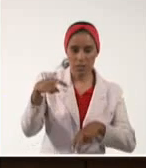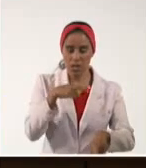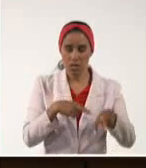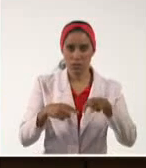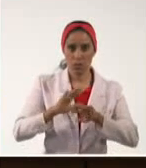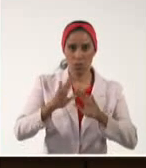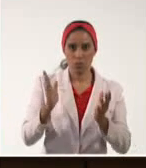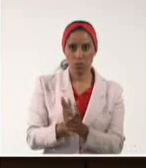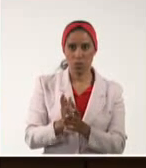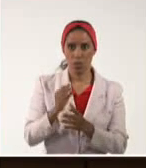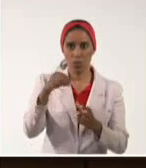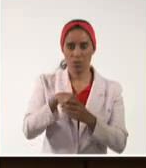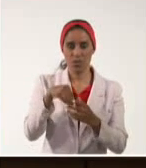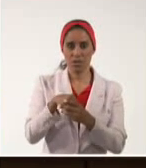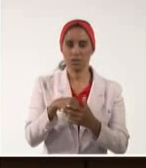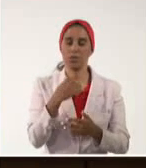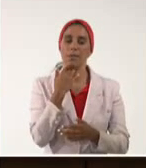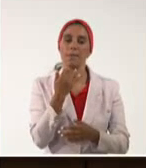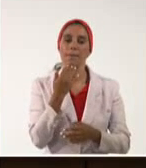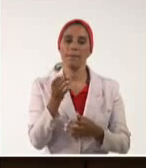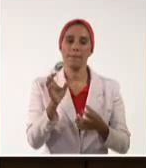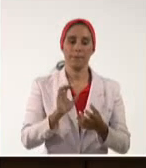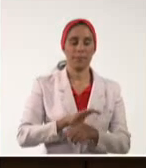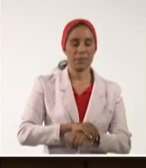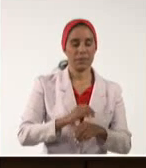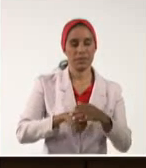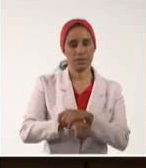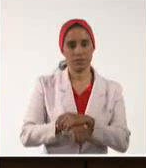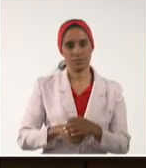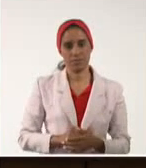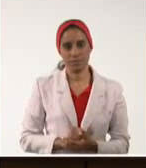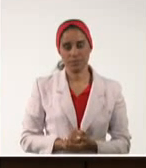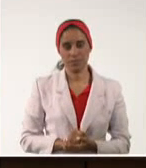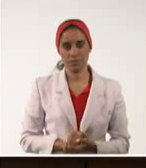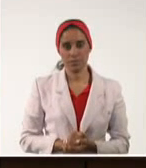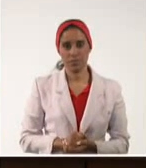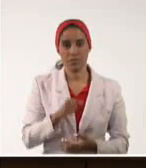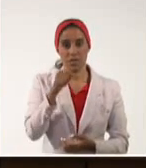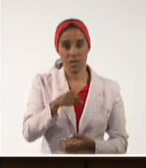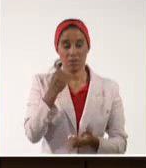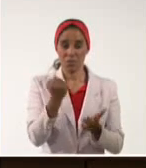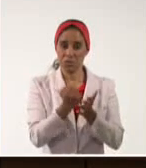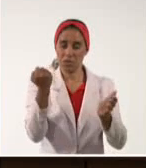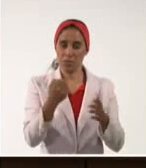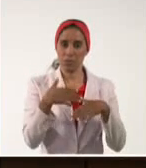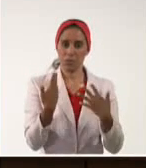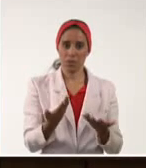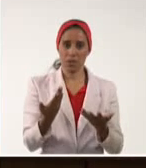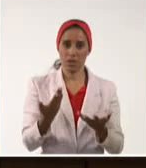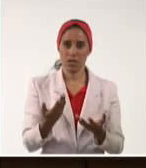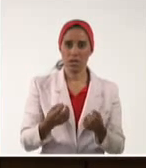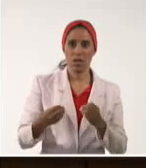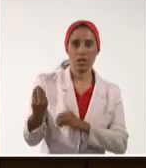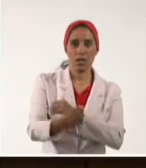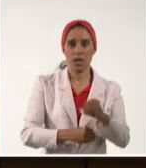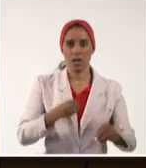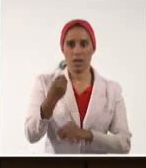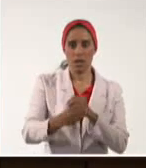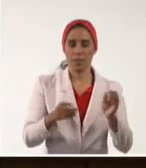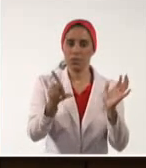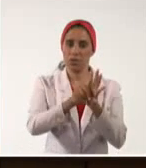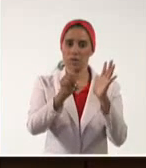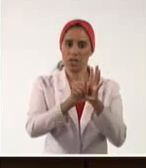la acción penal. También en esta sesión se aprobó el reajuste del cronograma legislativo para el